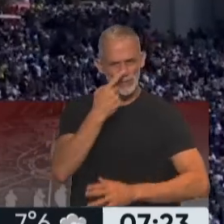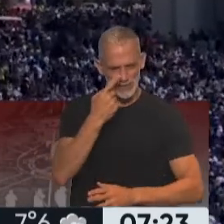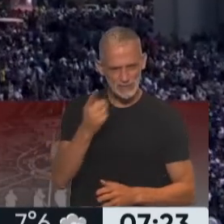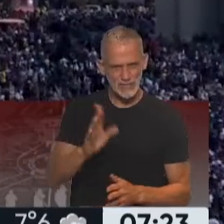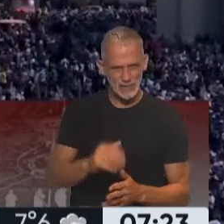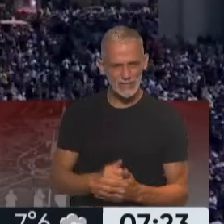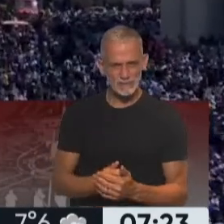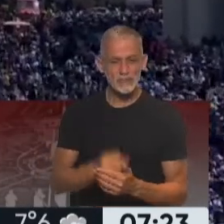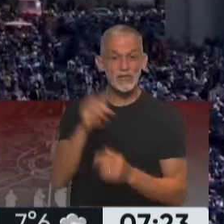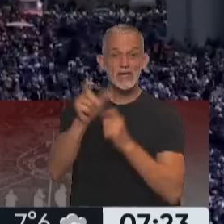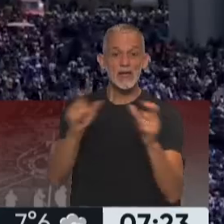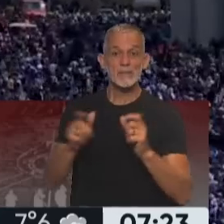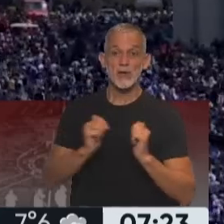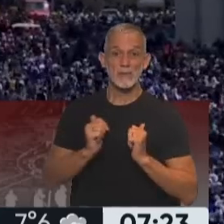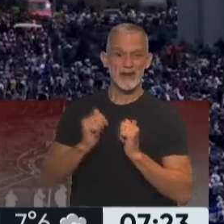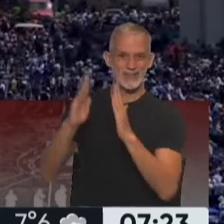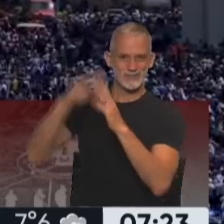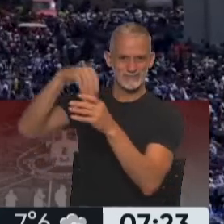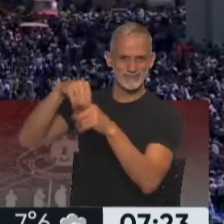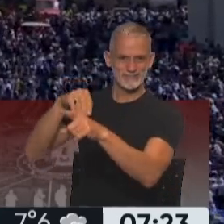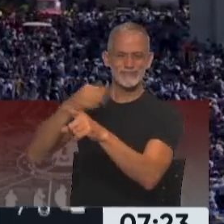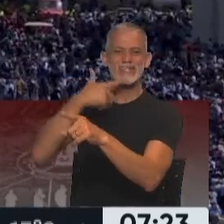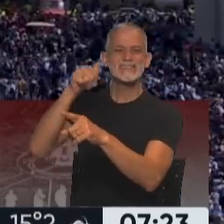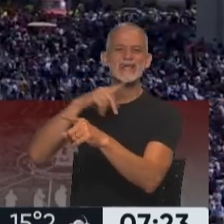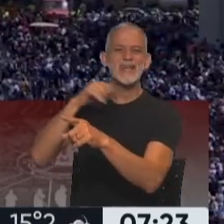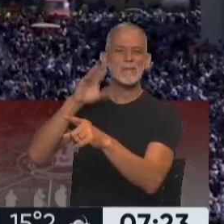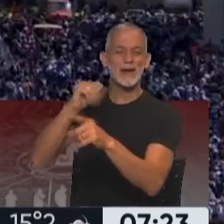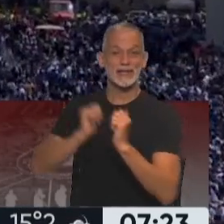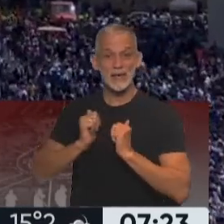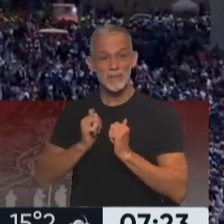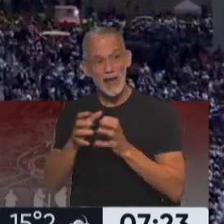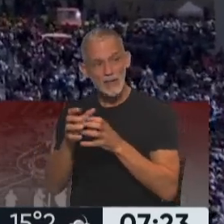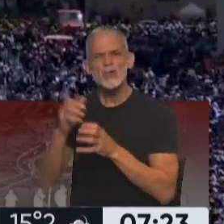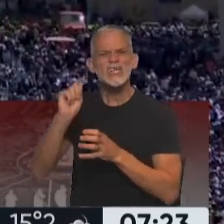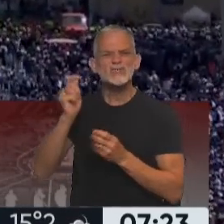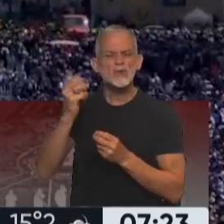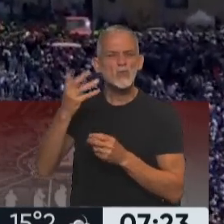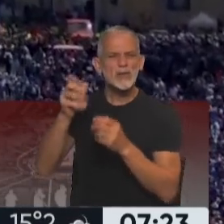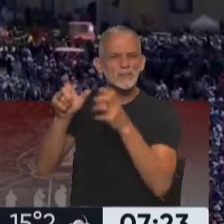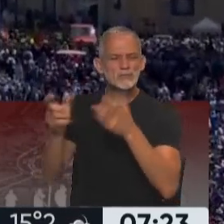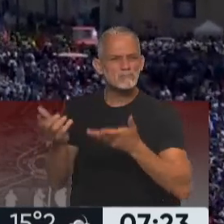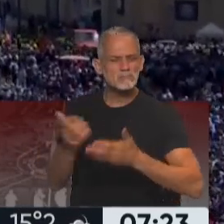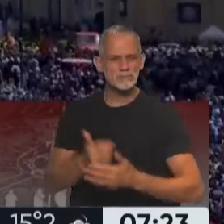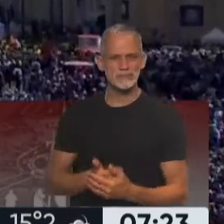interesante quienes están esperando a Francisco en Santa María la Mayor. ¿Quiénes son?